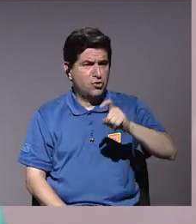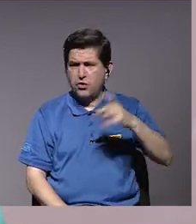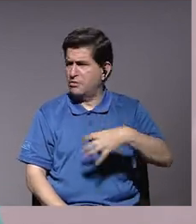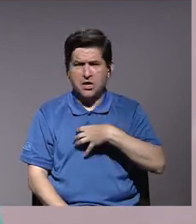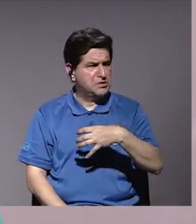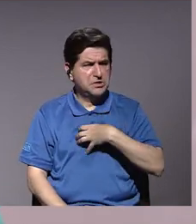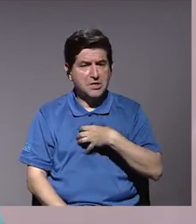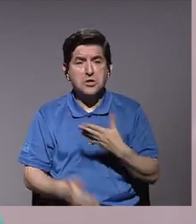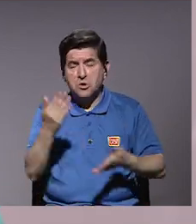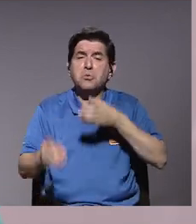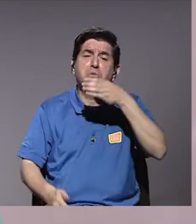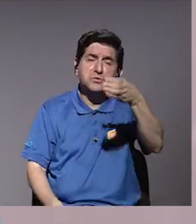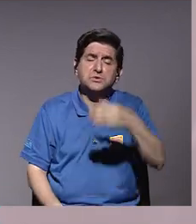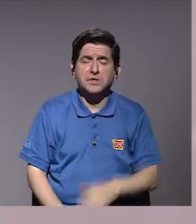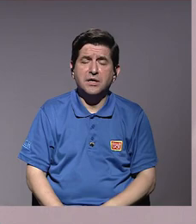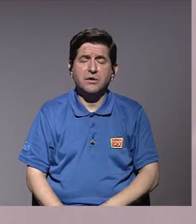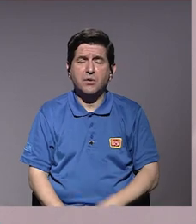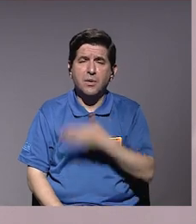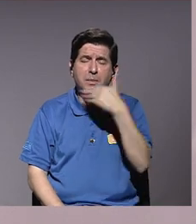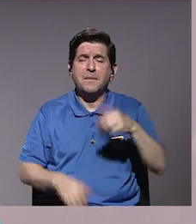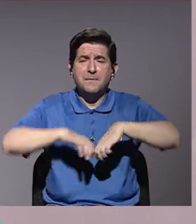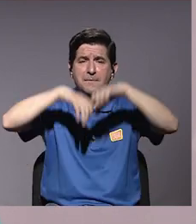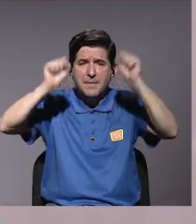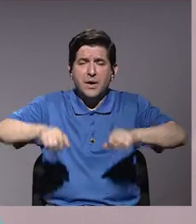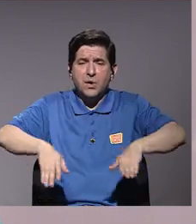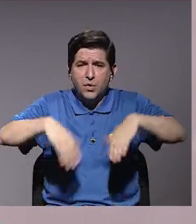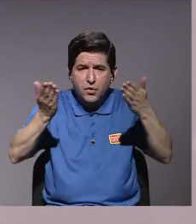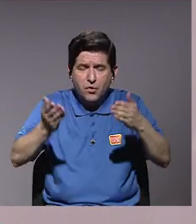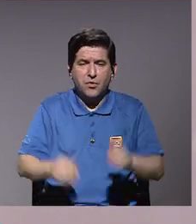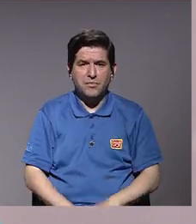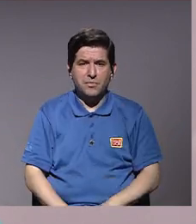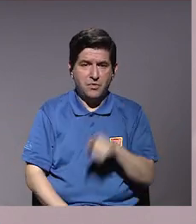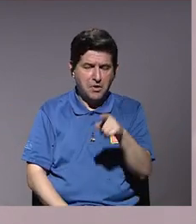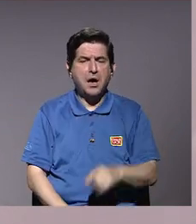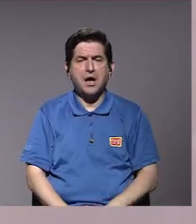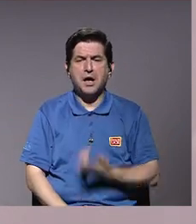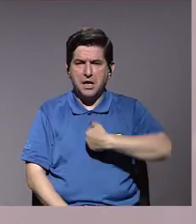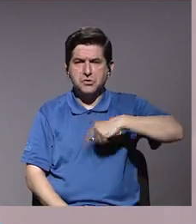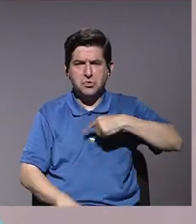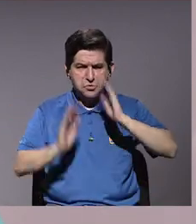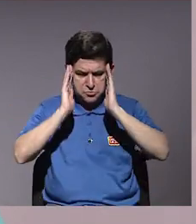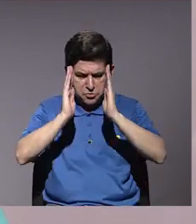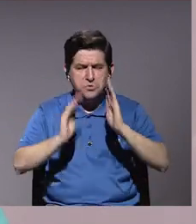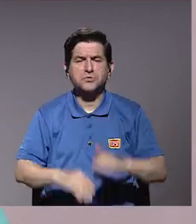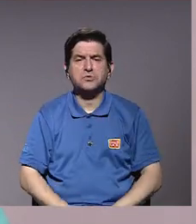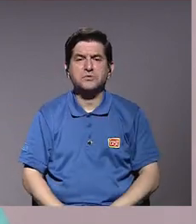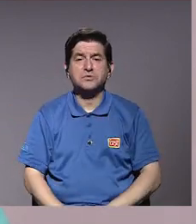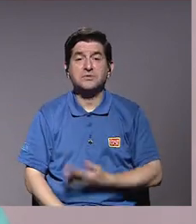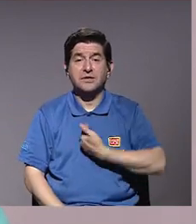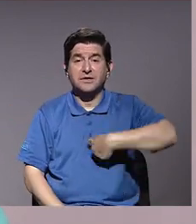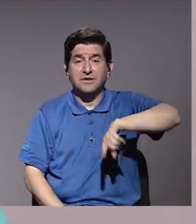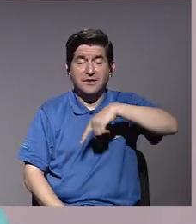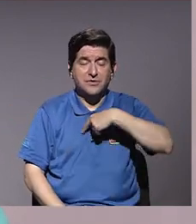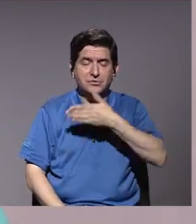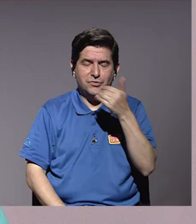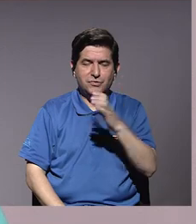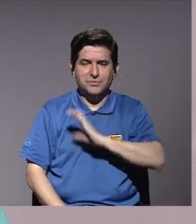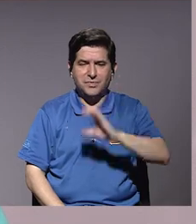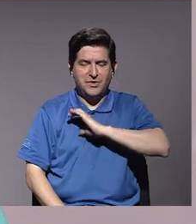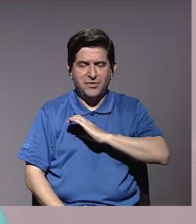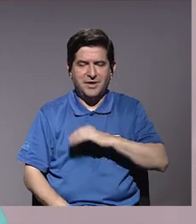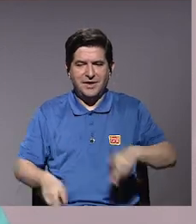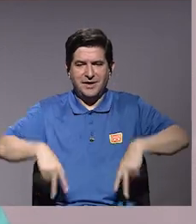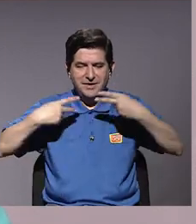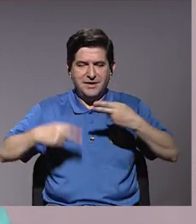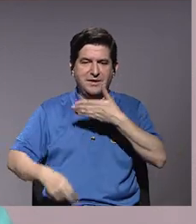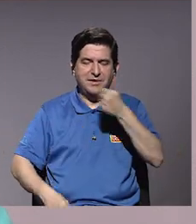No necesariamente tiene que ser una queja, puede ser una sugerencia de cómo podemos mejorar el sistema. Estamos abiertos a eso y estamos para darles